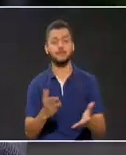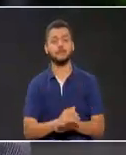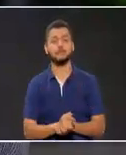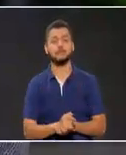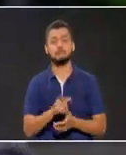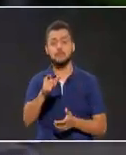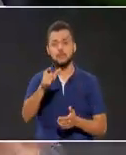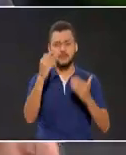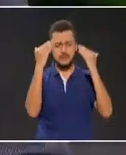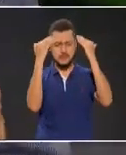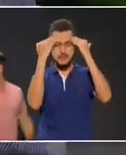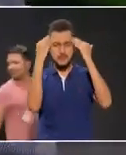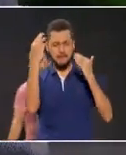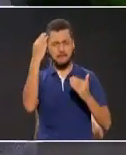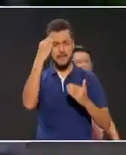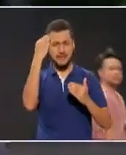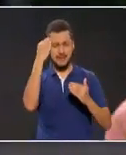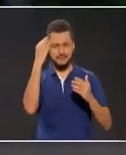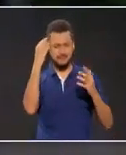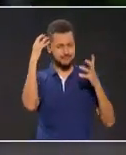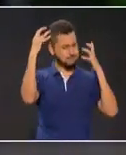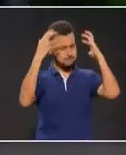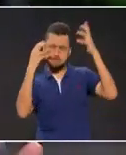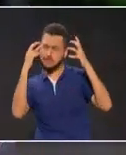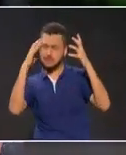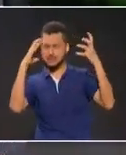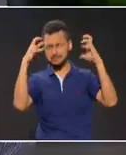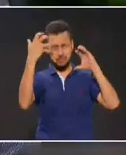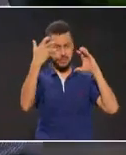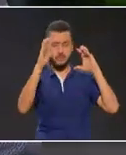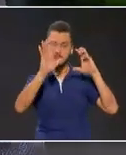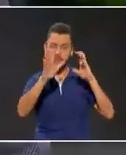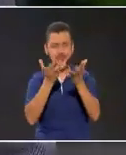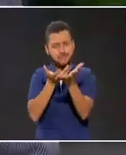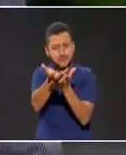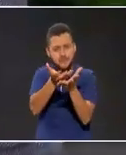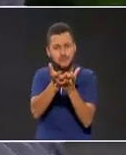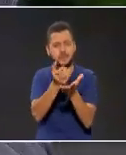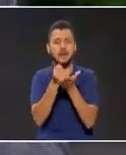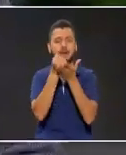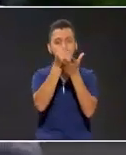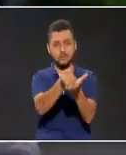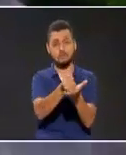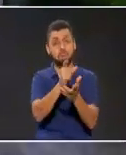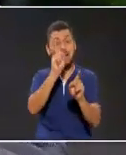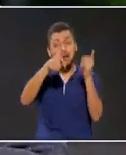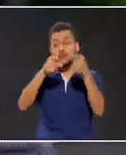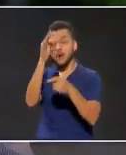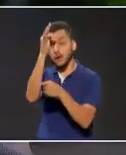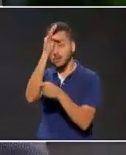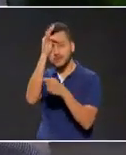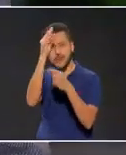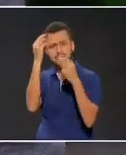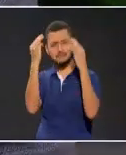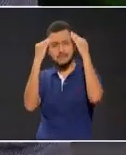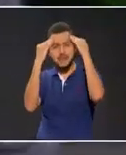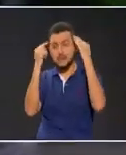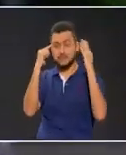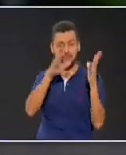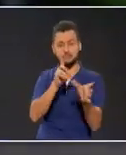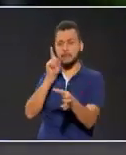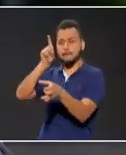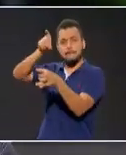salud mental. Internarlos en algún centro psiquiátrico podrá ser una de las soluciones, a algunos de ellos que ya no tienen solución. Por el